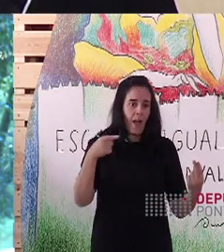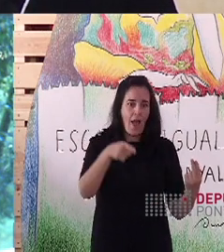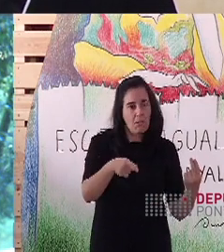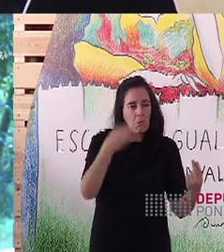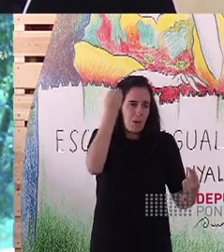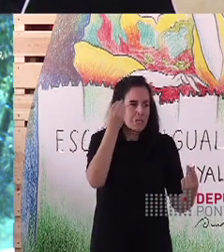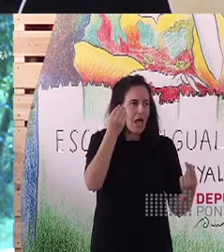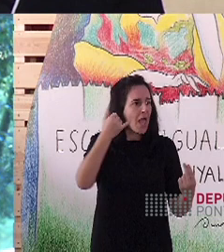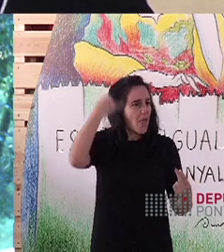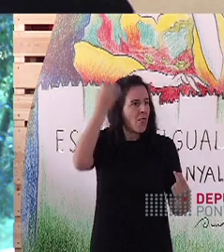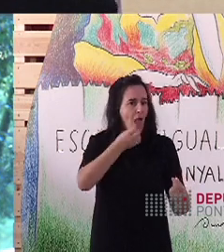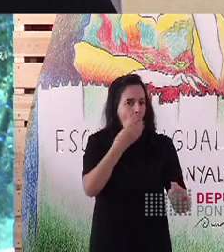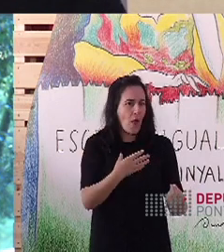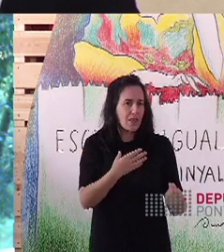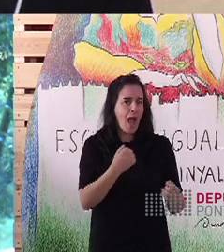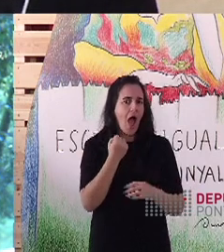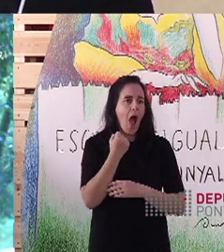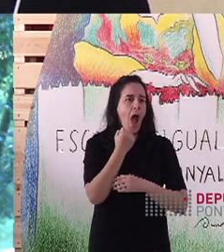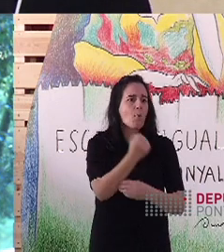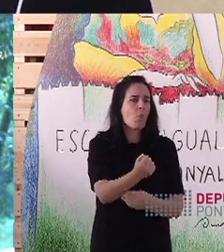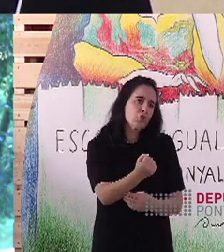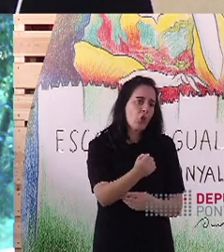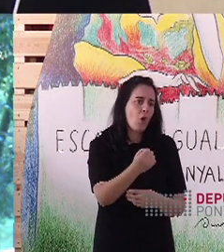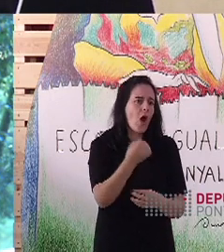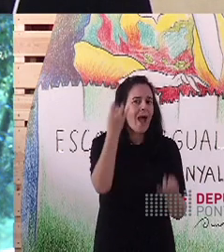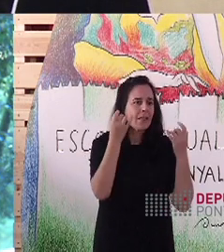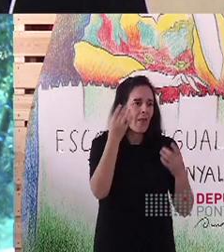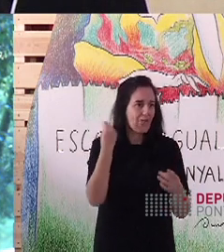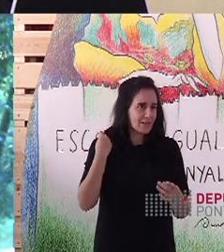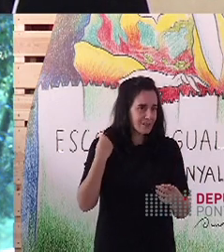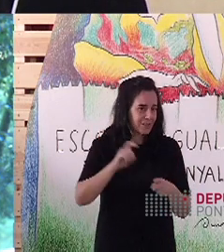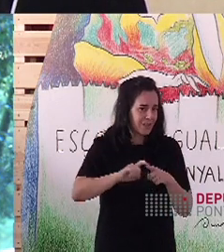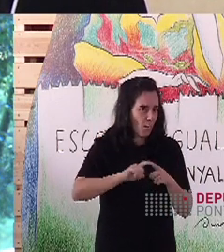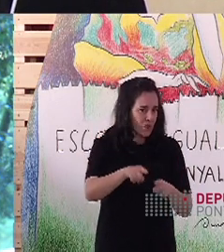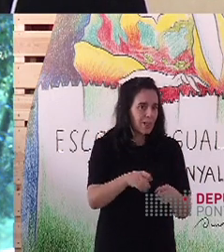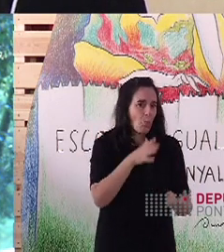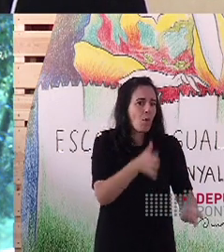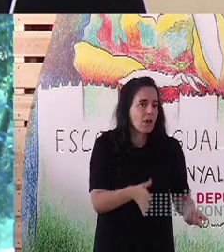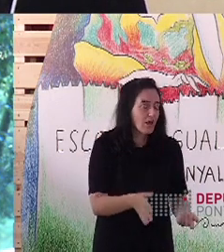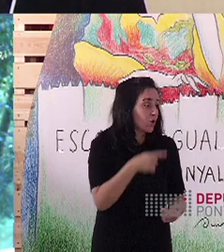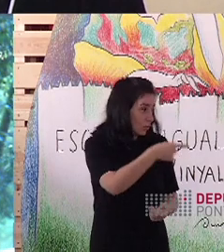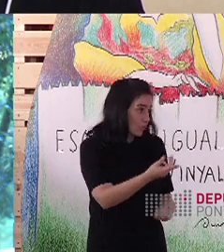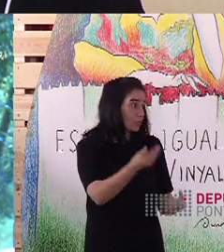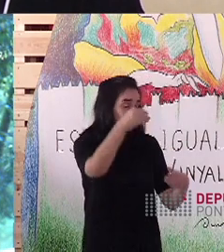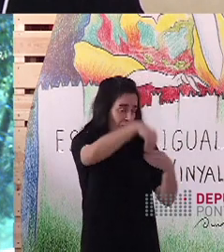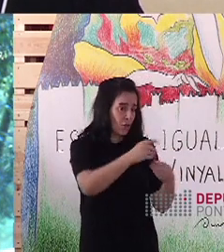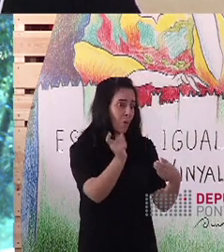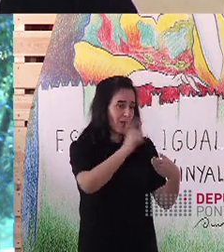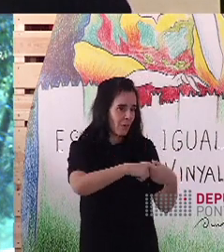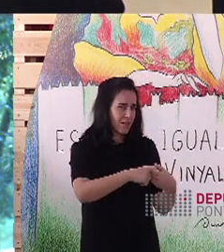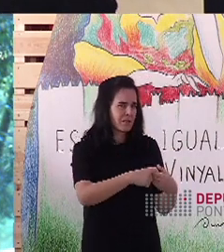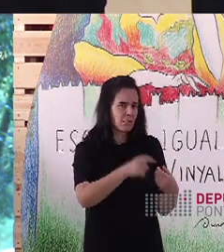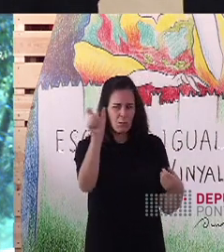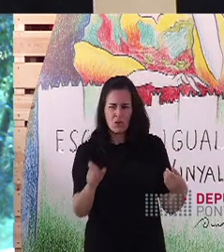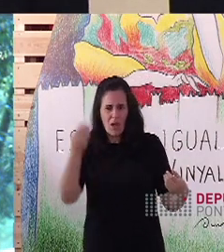idea apoiar este tipo de actividades. Ti que estás dende dentro, mellor entendes en que momento a alguén se lle ocorreu que era boa